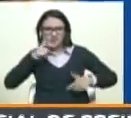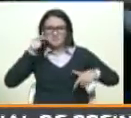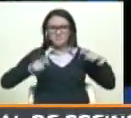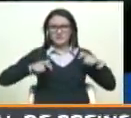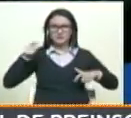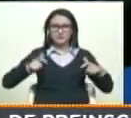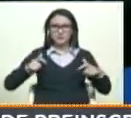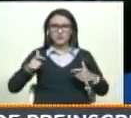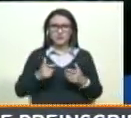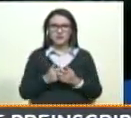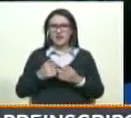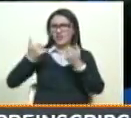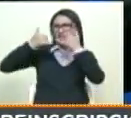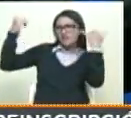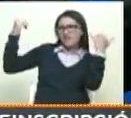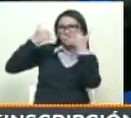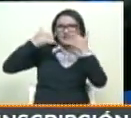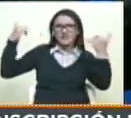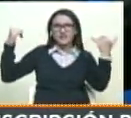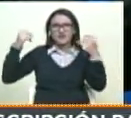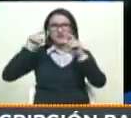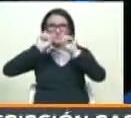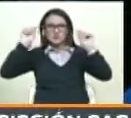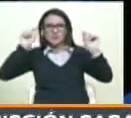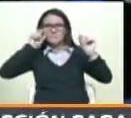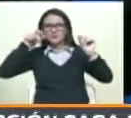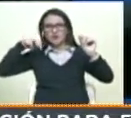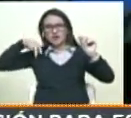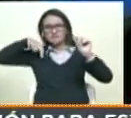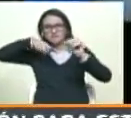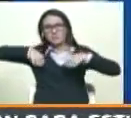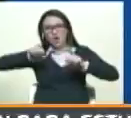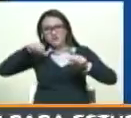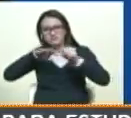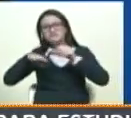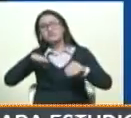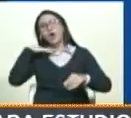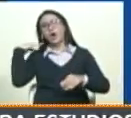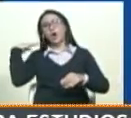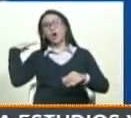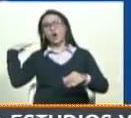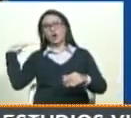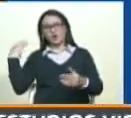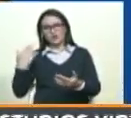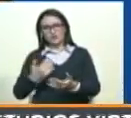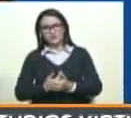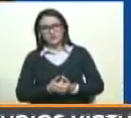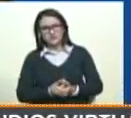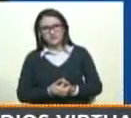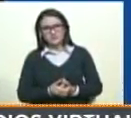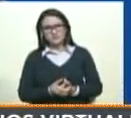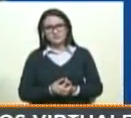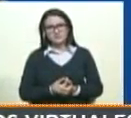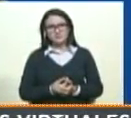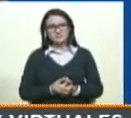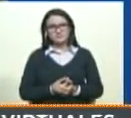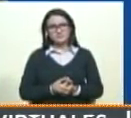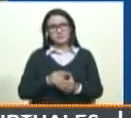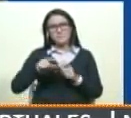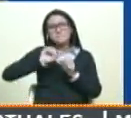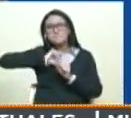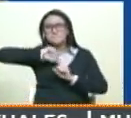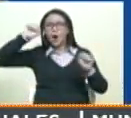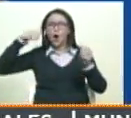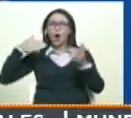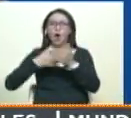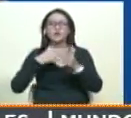poniendo alambres, guayas para que las personas que van en moto, los motoristas, se mueran, lanzando cócteles Molotov contra